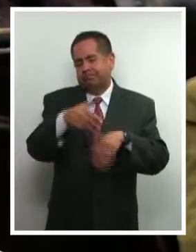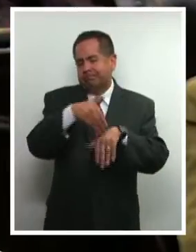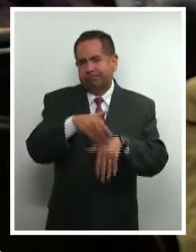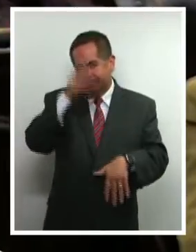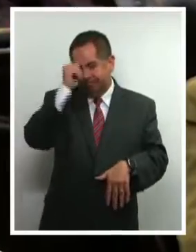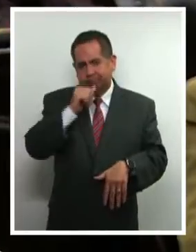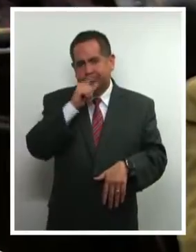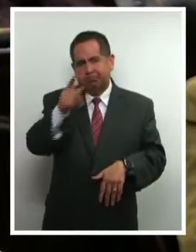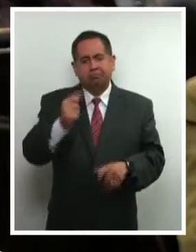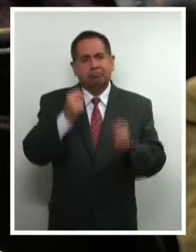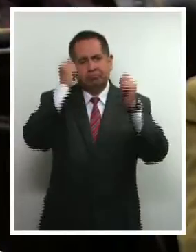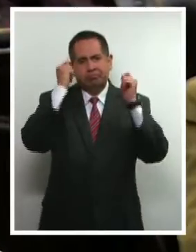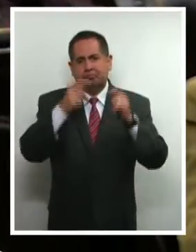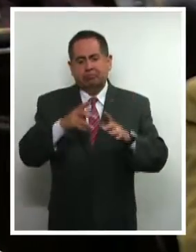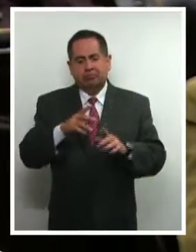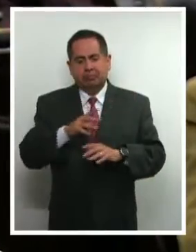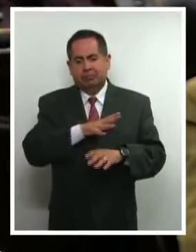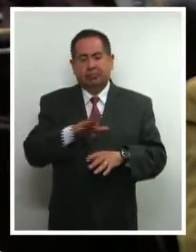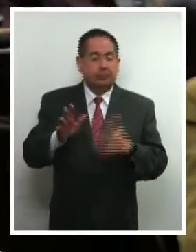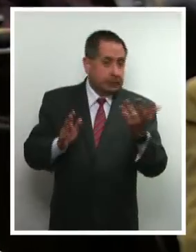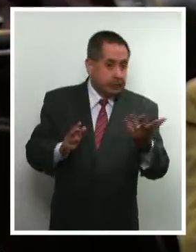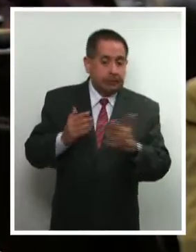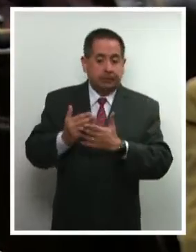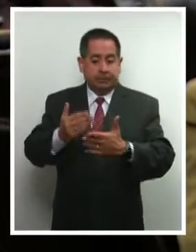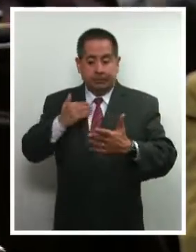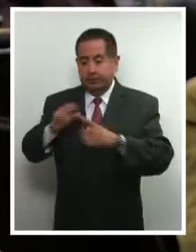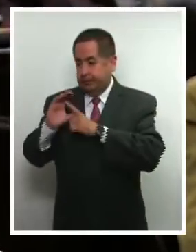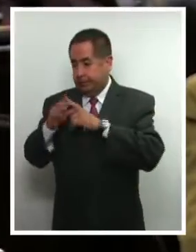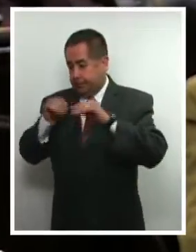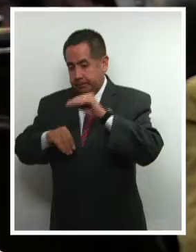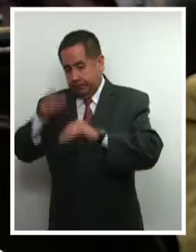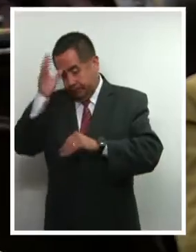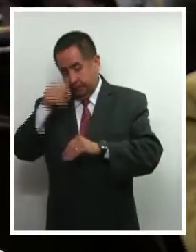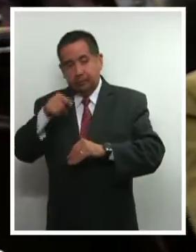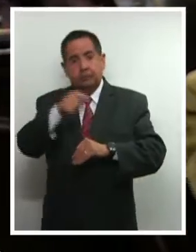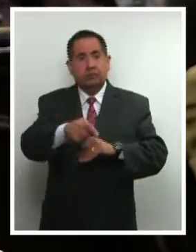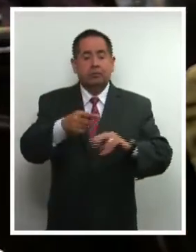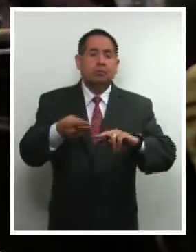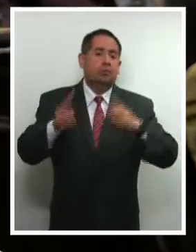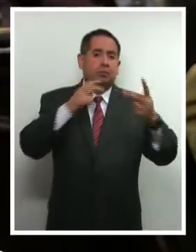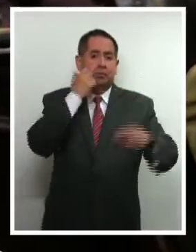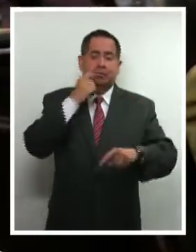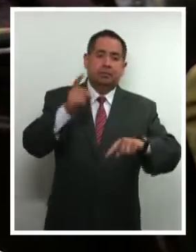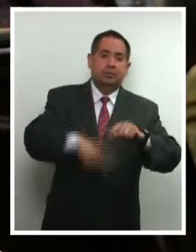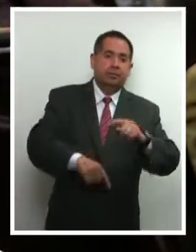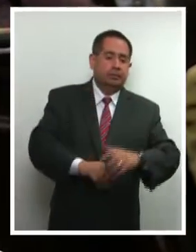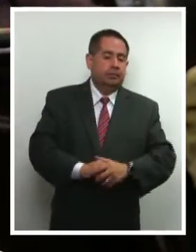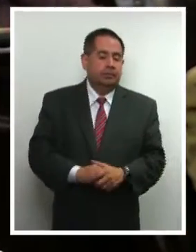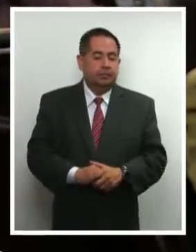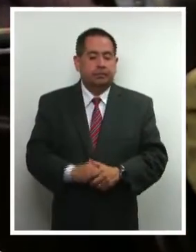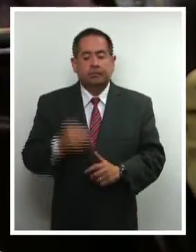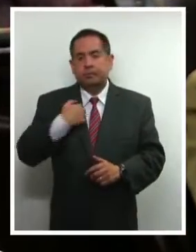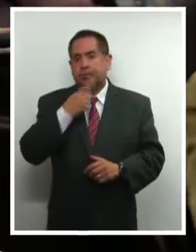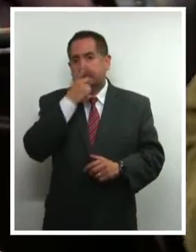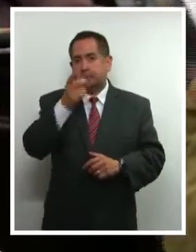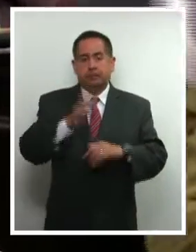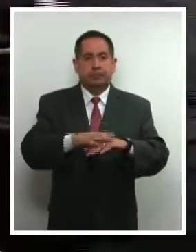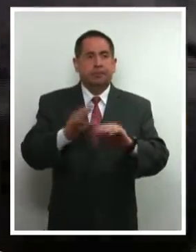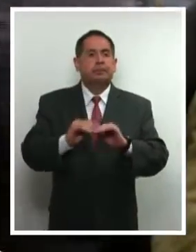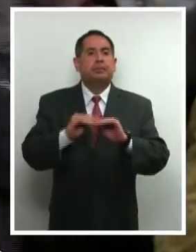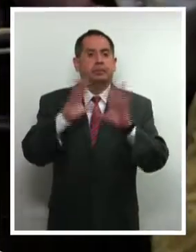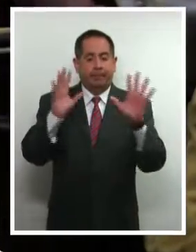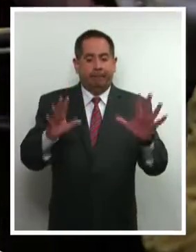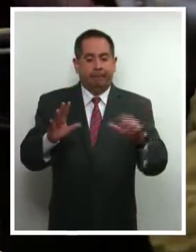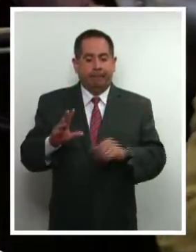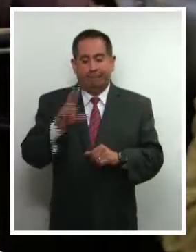redacciones que se aprobaron en comisiones y que aquí en el Pleno quieren echar para atrás. Yo les digo con toda claridad,